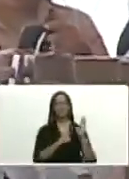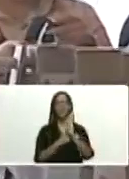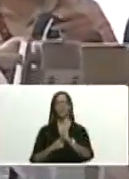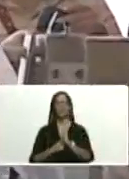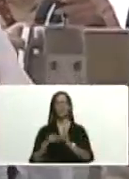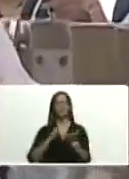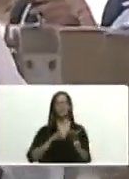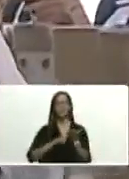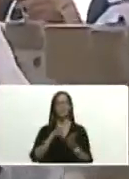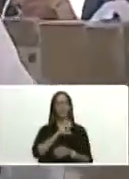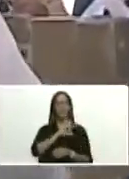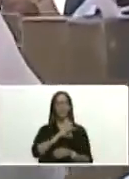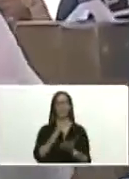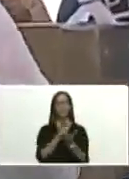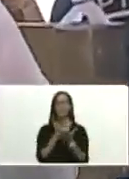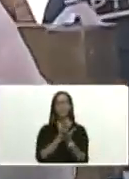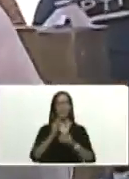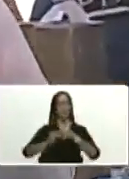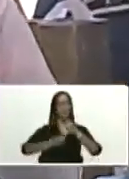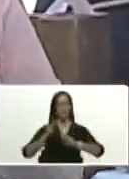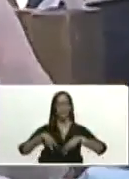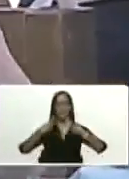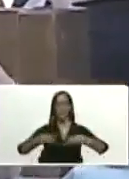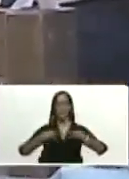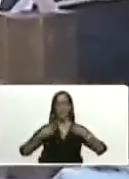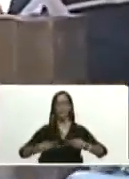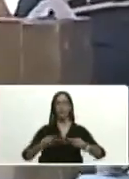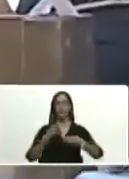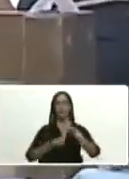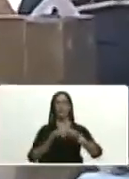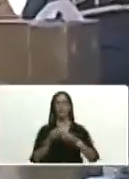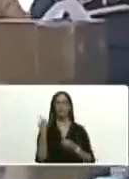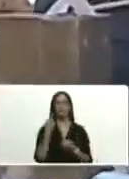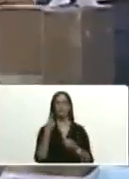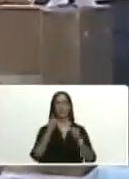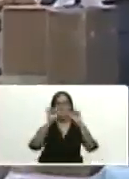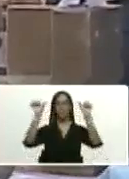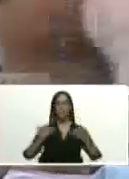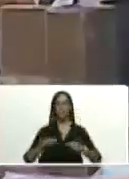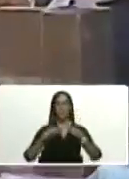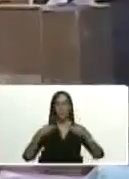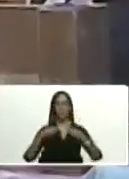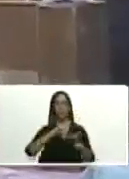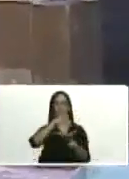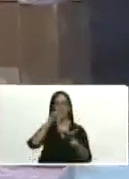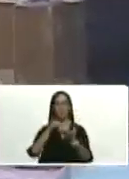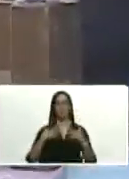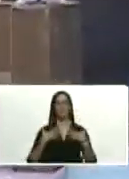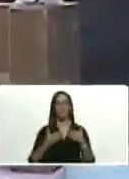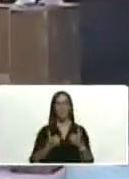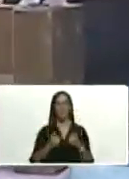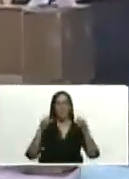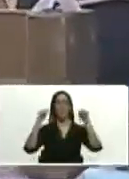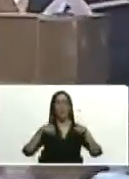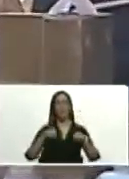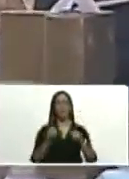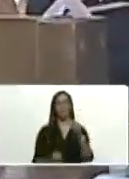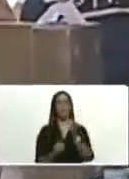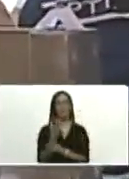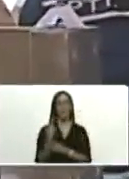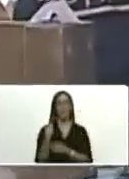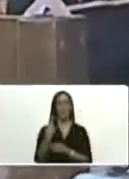seguro social siempre innovando y consolidando un solo sistema público Nacional de salud aquí inauguramos